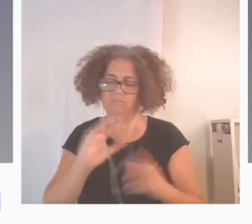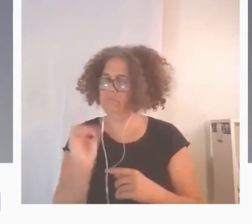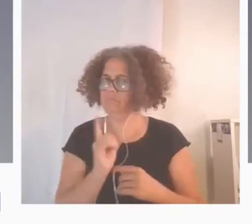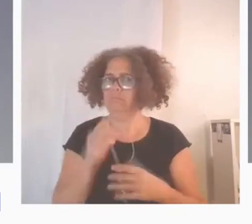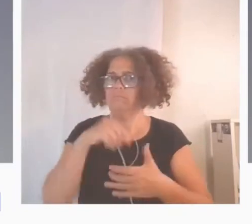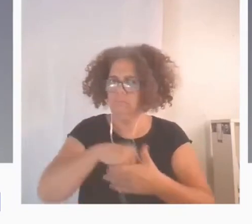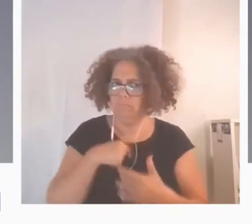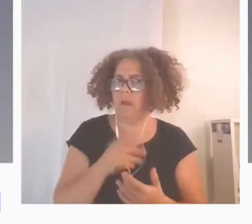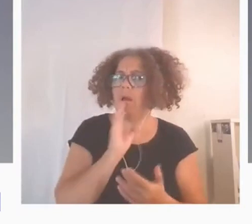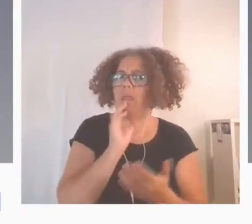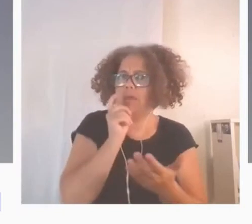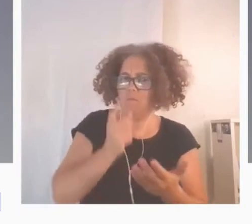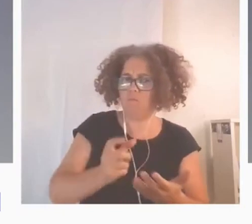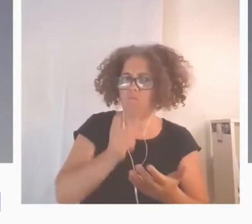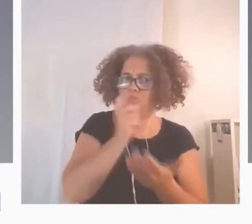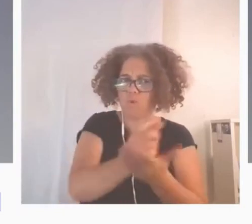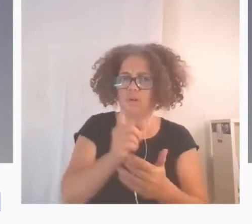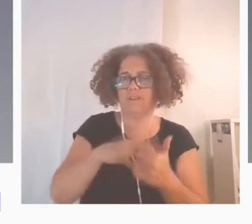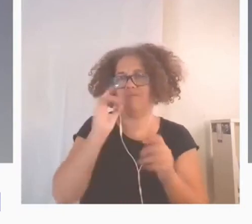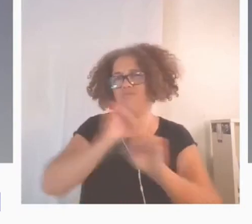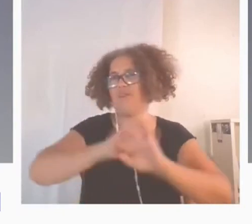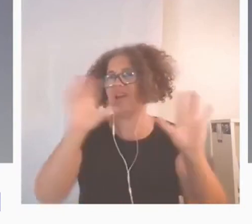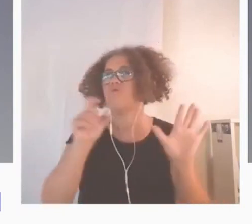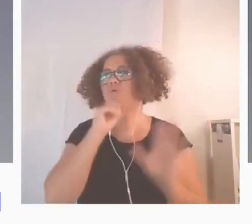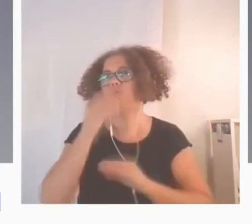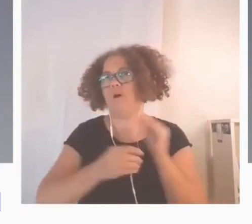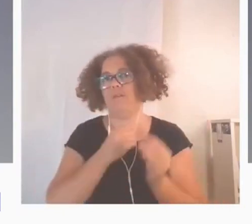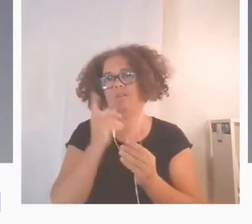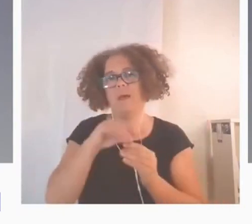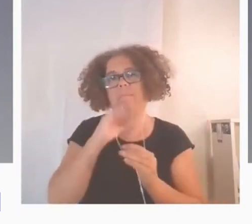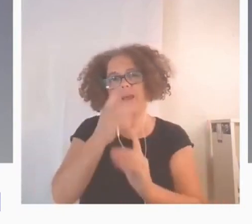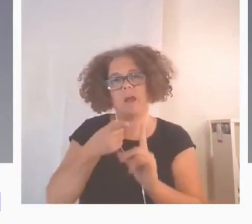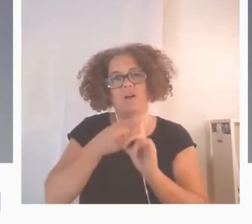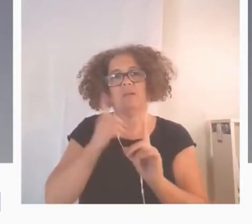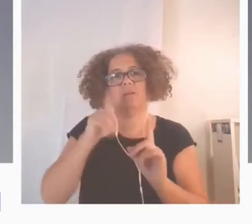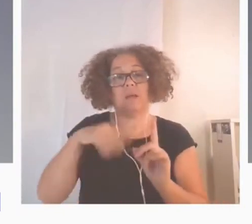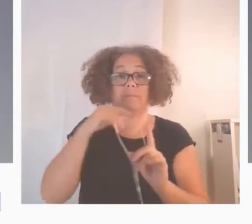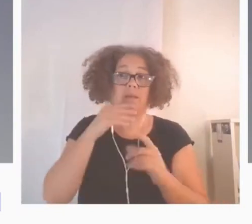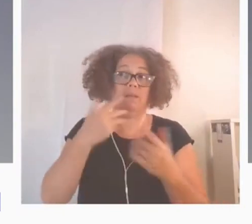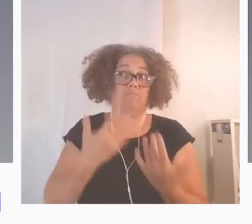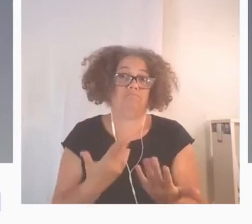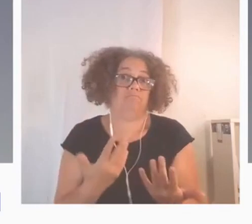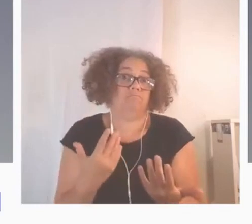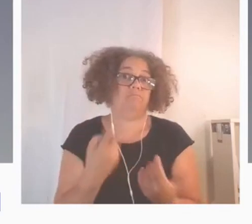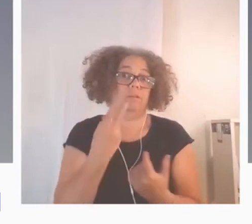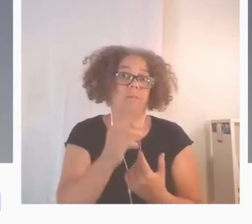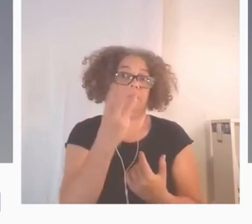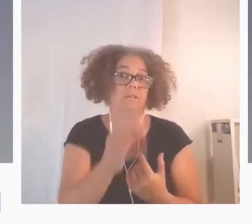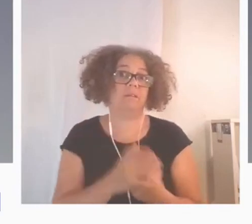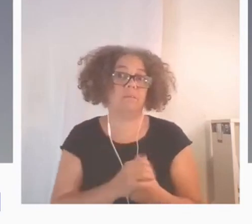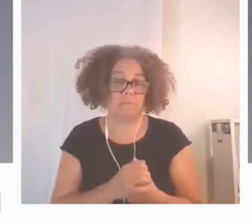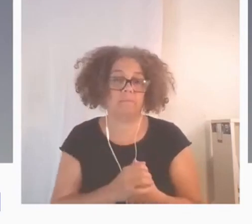municipio, tiene, claro, como base de inspiración y de objetivo, el gran objetivo de 2030 de ODS. Por